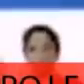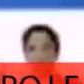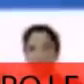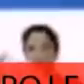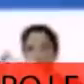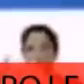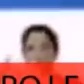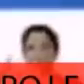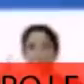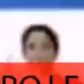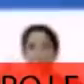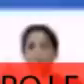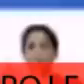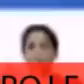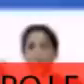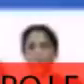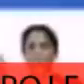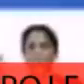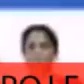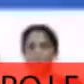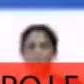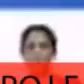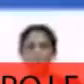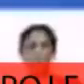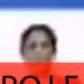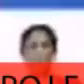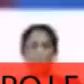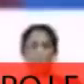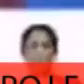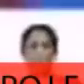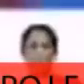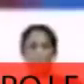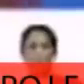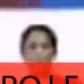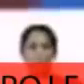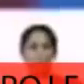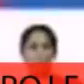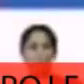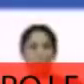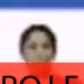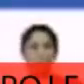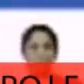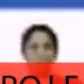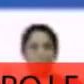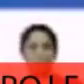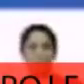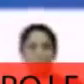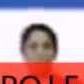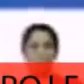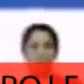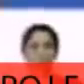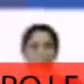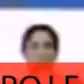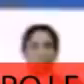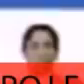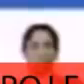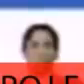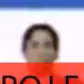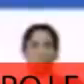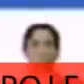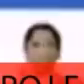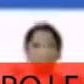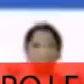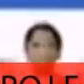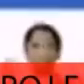hecho, todas, pero esto va a ser muchísimo más descarado. Ahora, ¿qué va a jugar esa oposición del grupo Leopoldo, Guaidó y todo esto